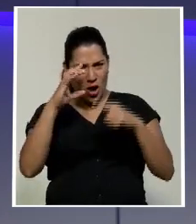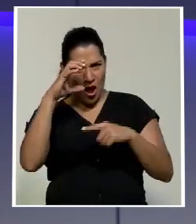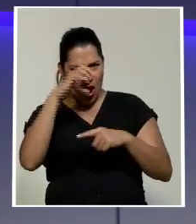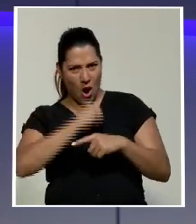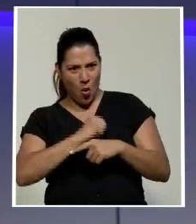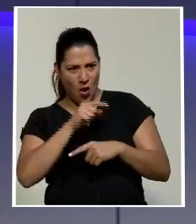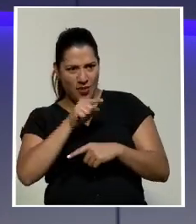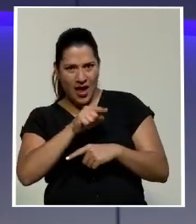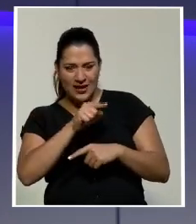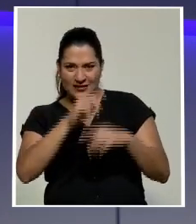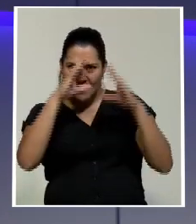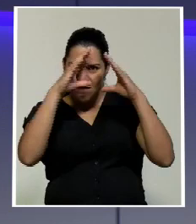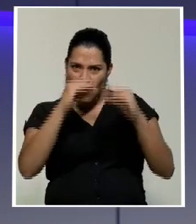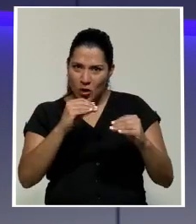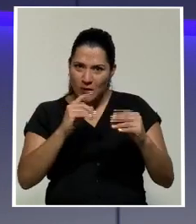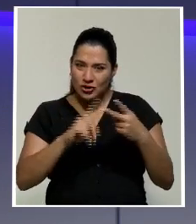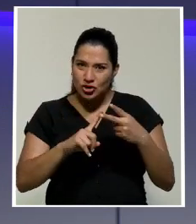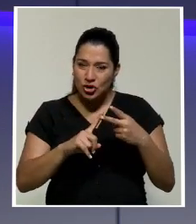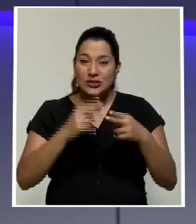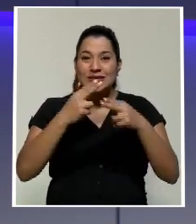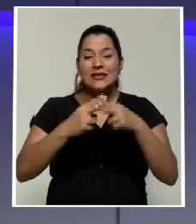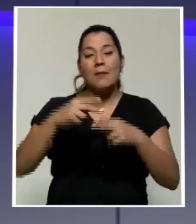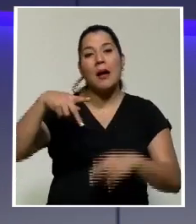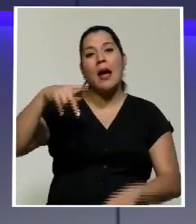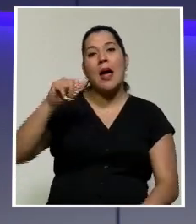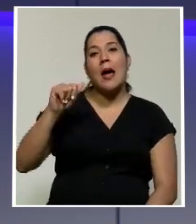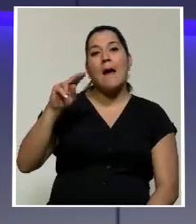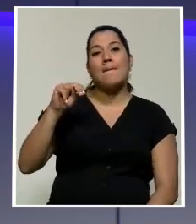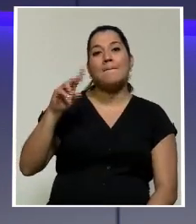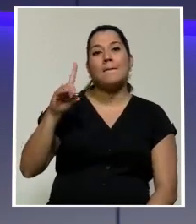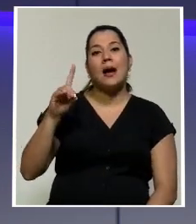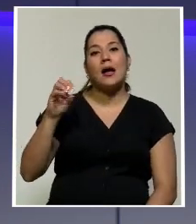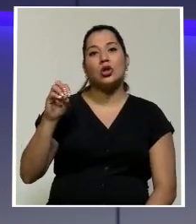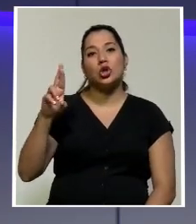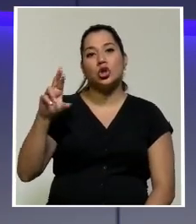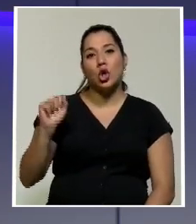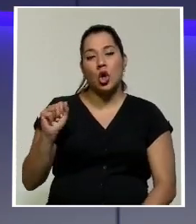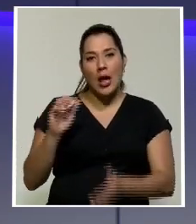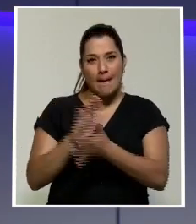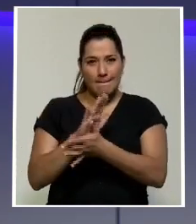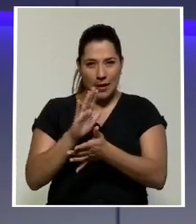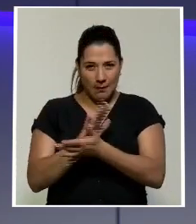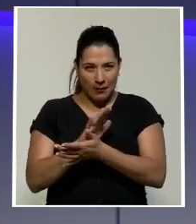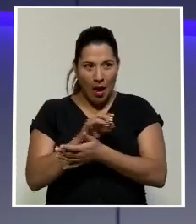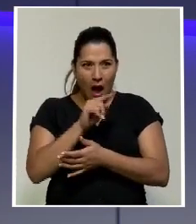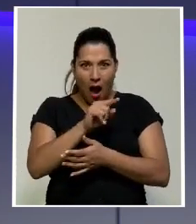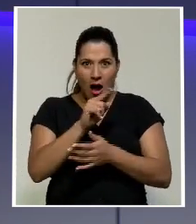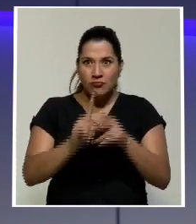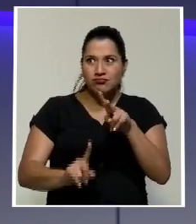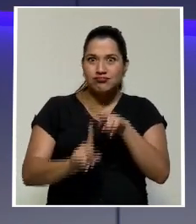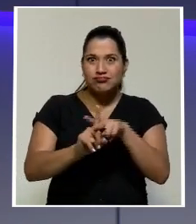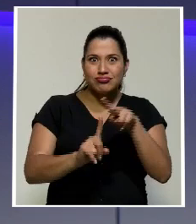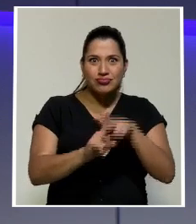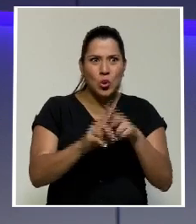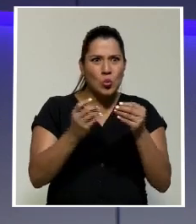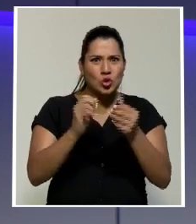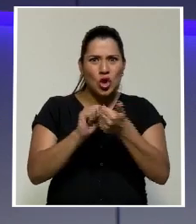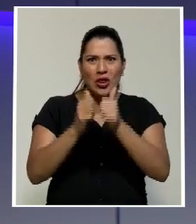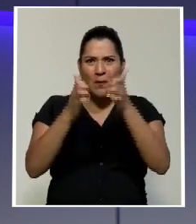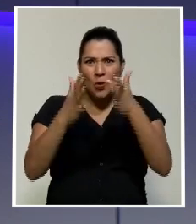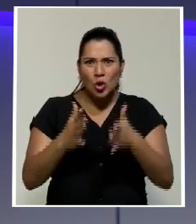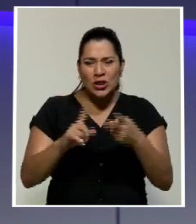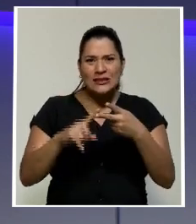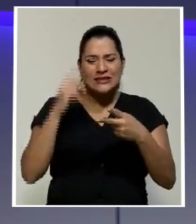se revelaron las inversiones secretas de políticos, deportistas, latinoamericanos y europeos?